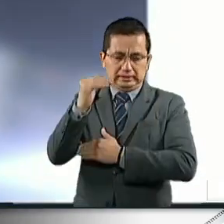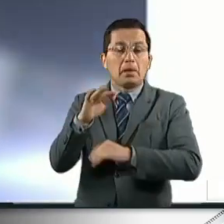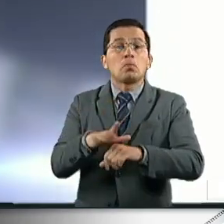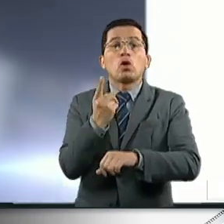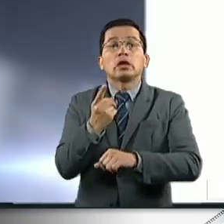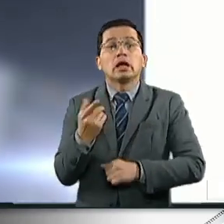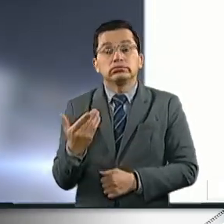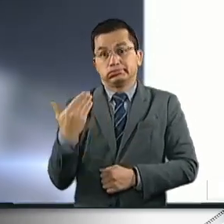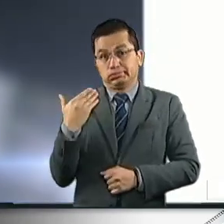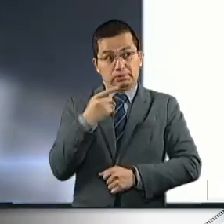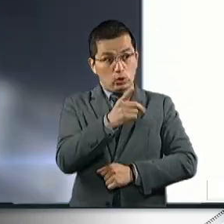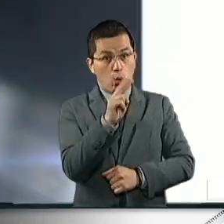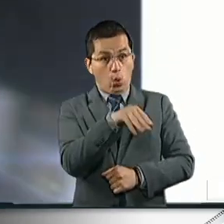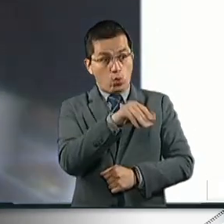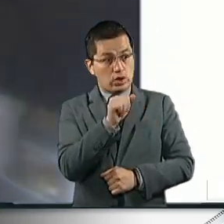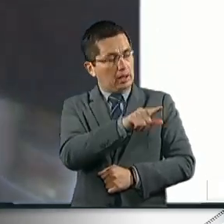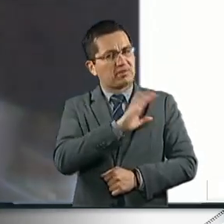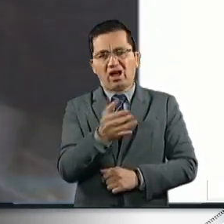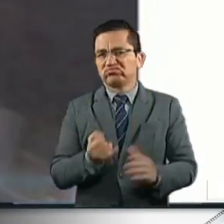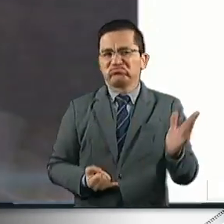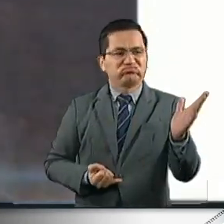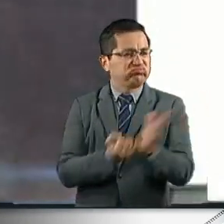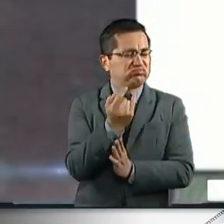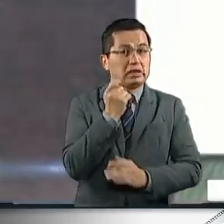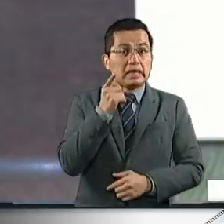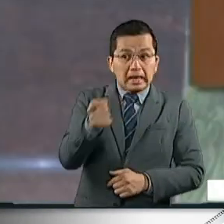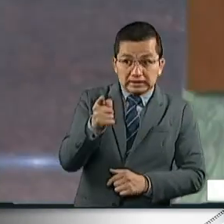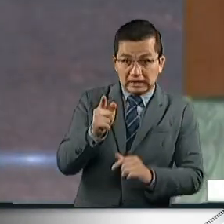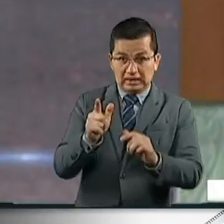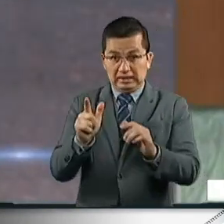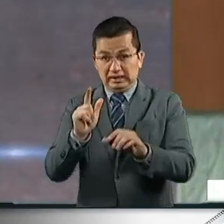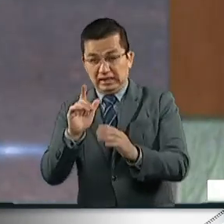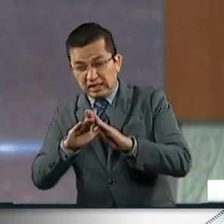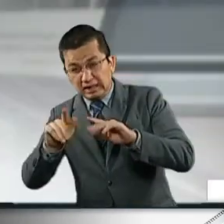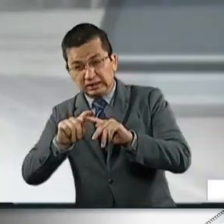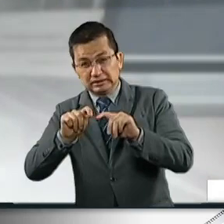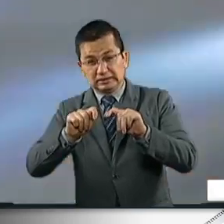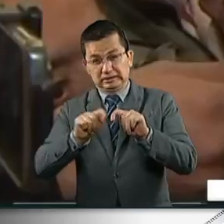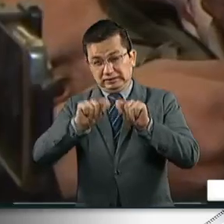usted confirmará que hubo plagio en su tesis de licenciatura de derecho